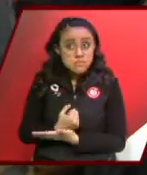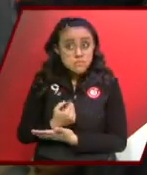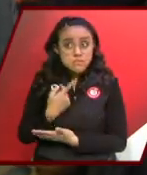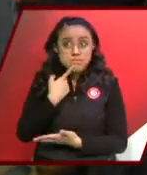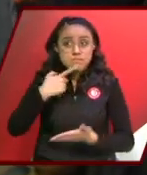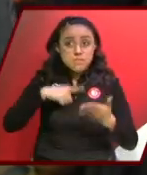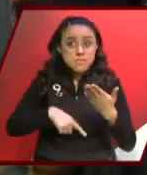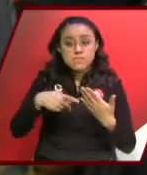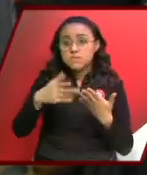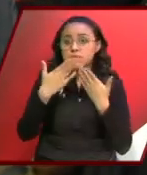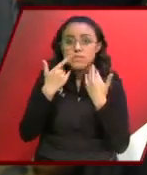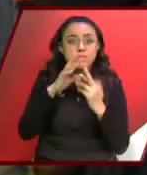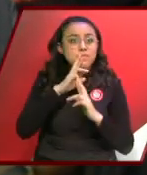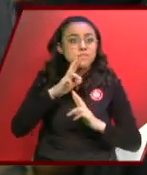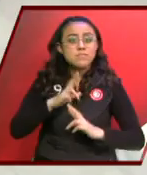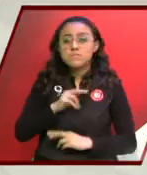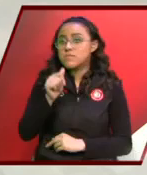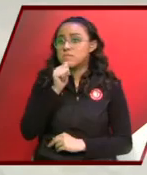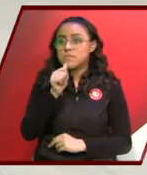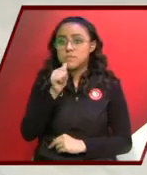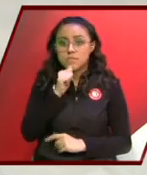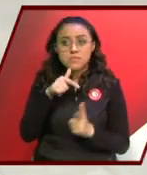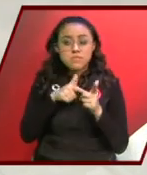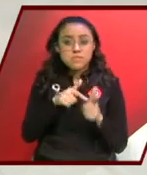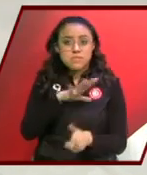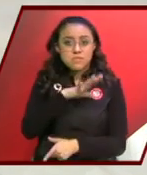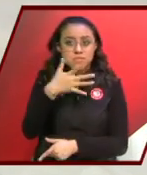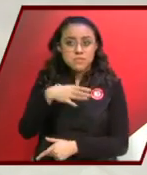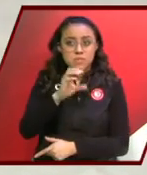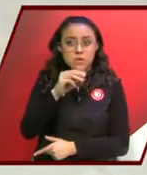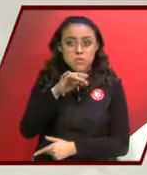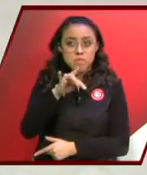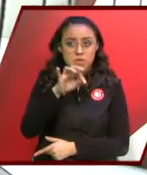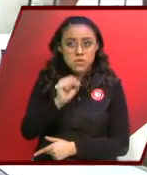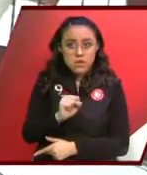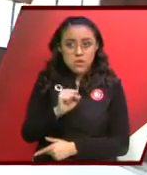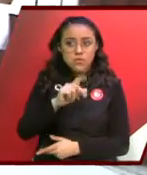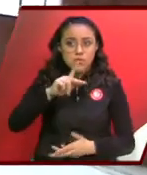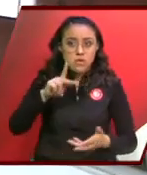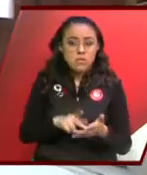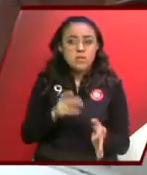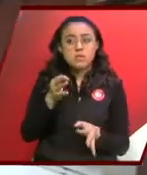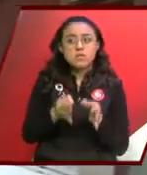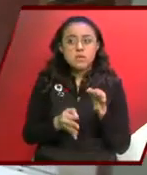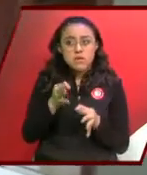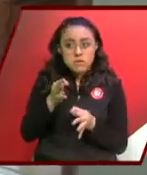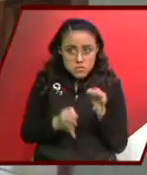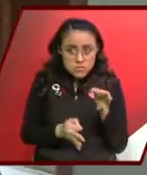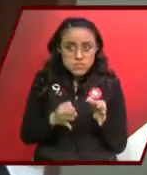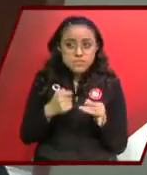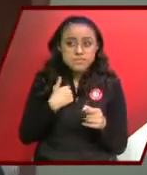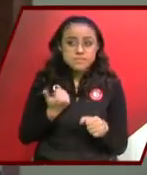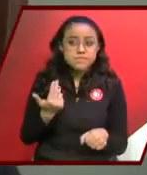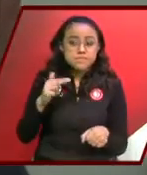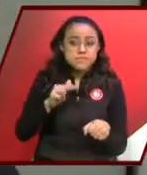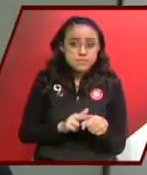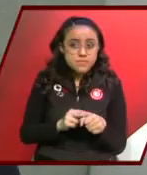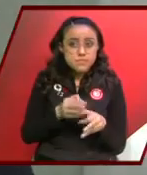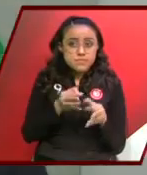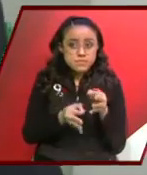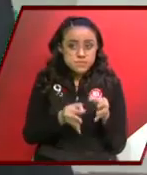no le han regresado su cargo de comandante. Esto se metió otra vez a un juicio por medio de